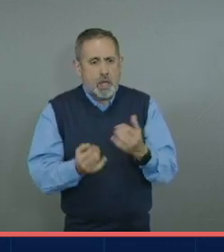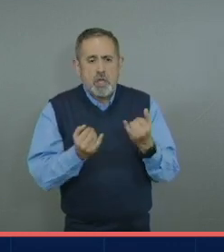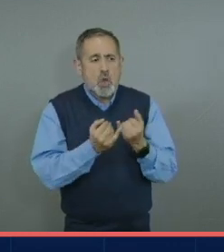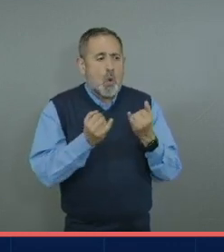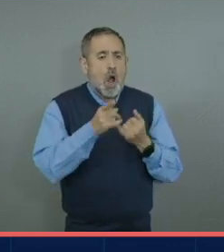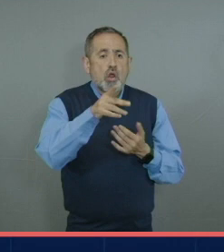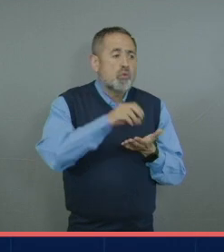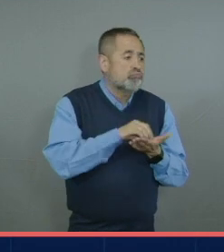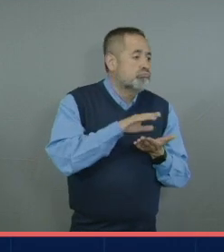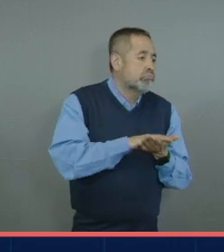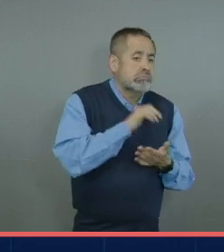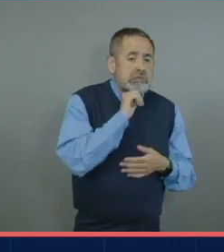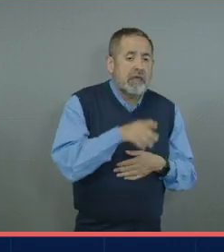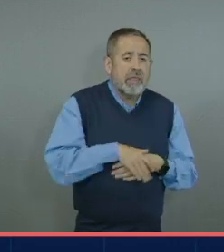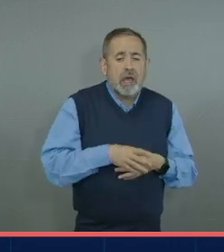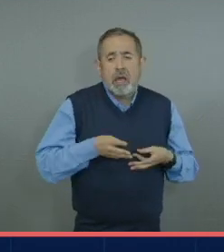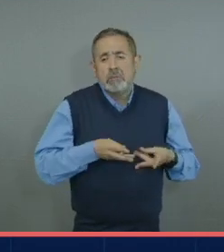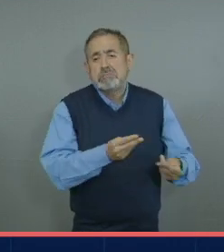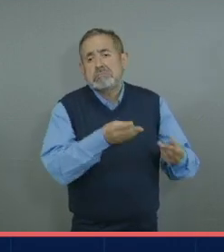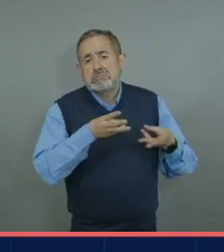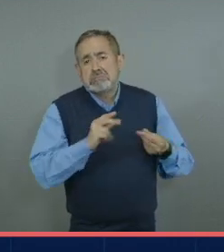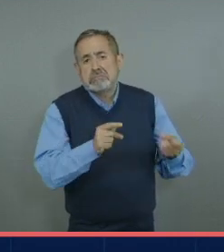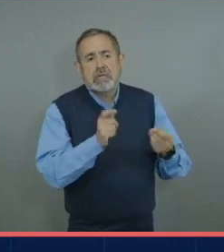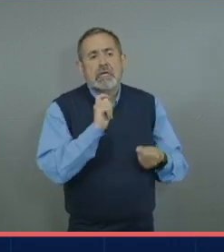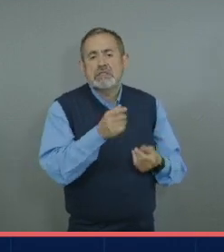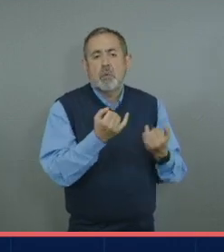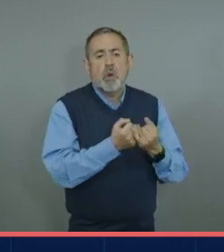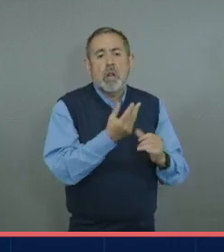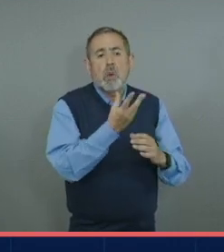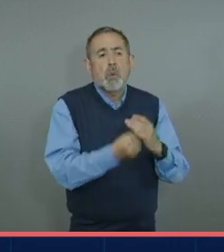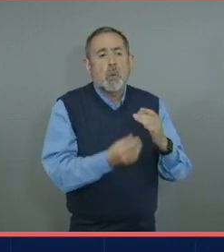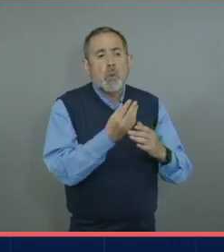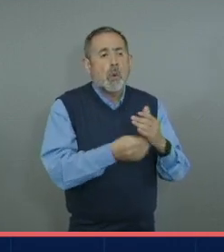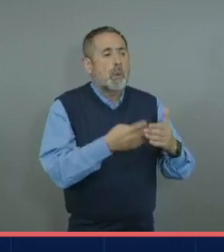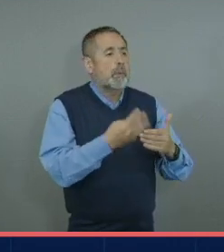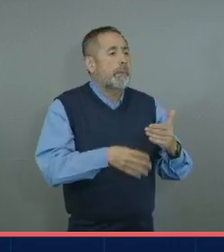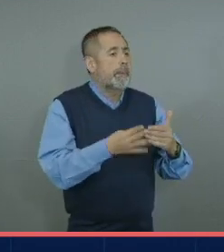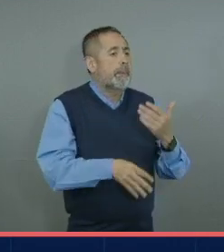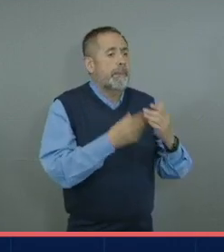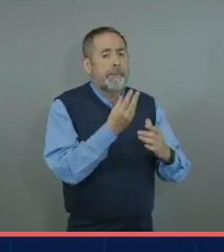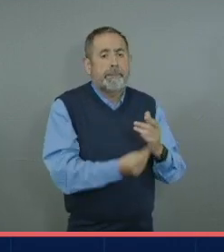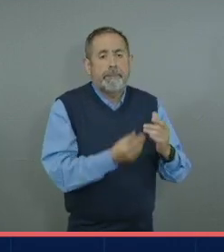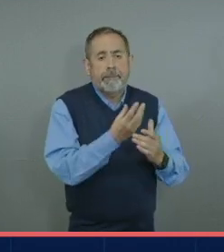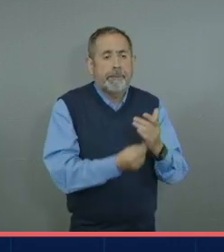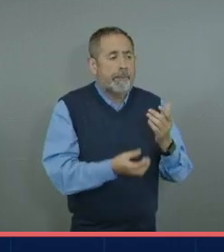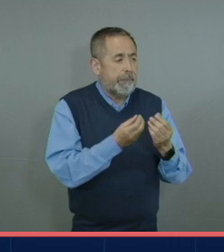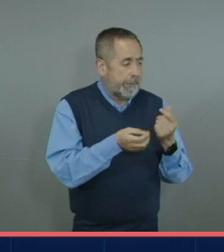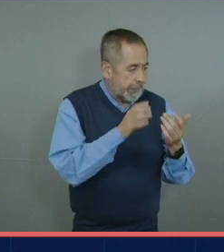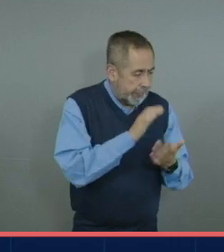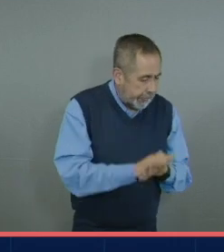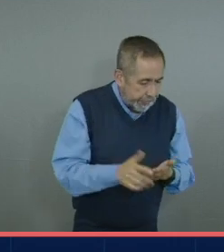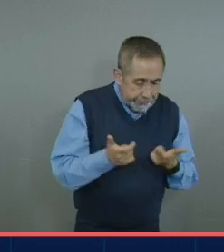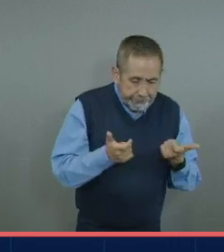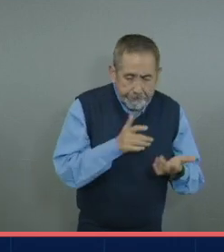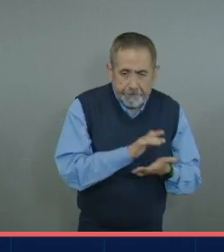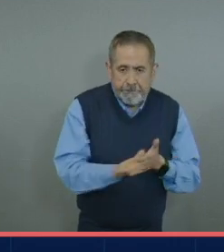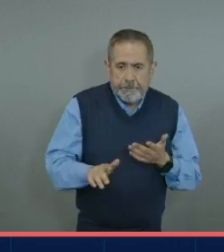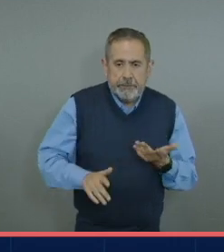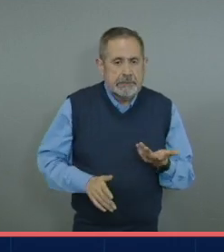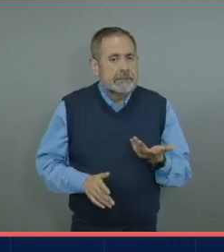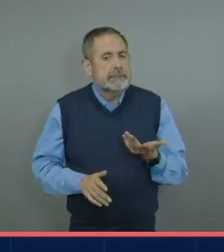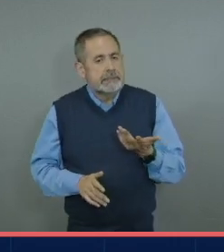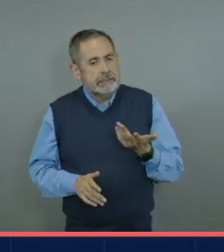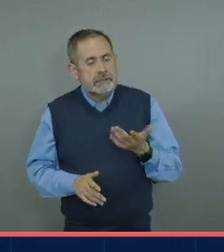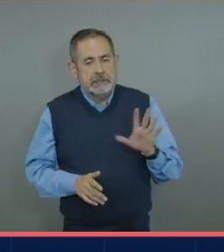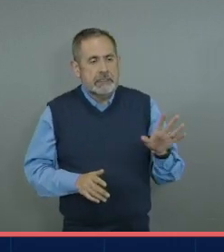vaya en cosas que no estás necesitando y no te das cuenta porque no haces un presupuesto, déjame decirte que esa es una fuga de capital que